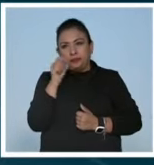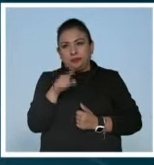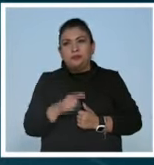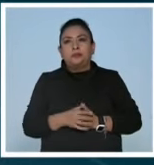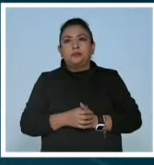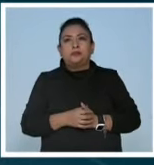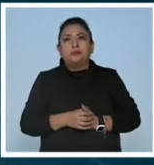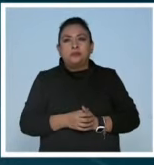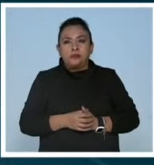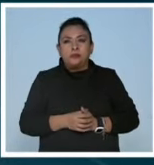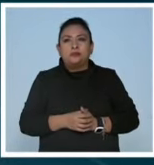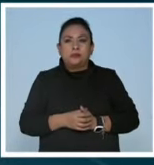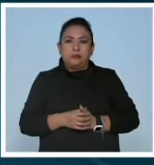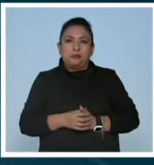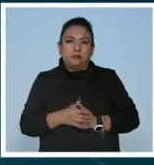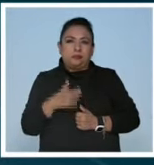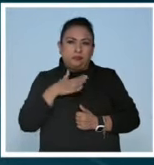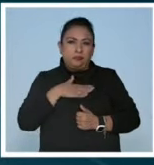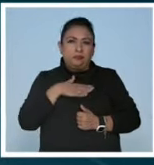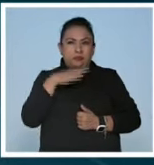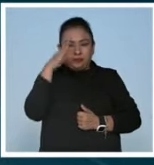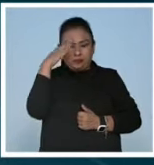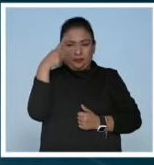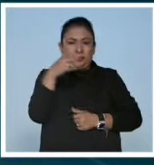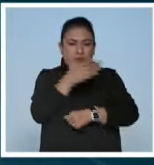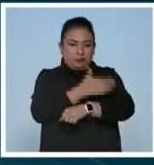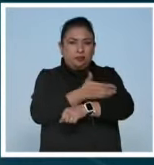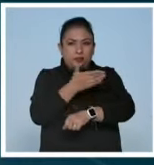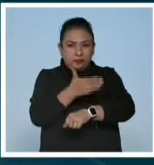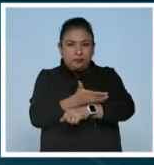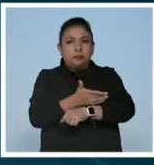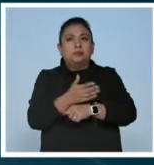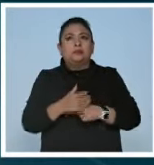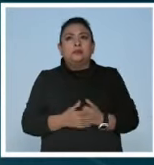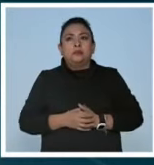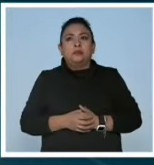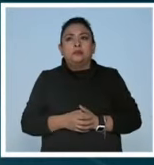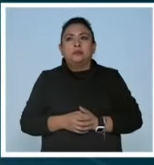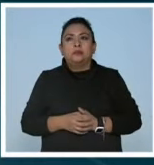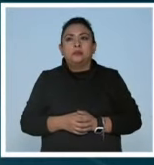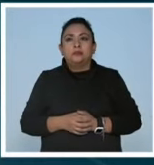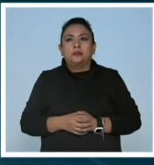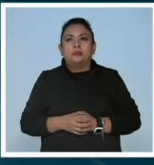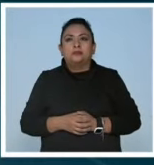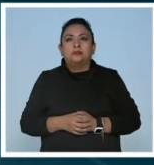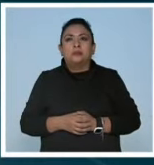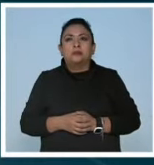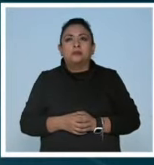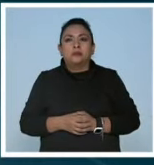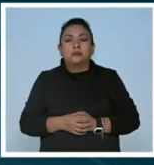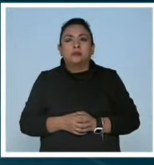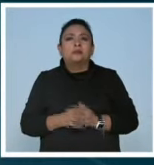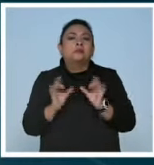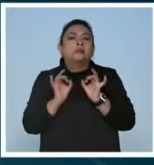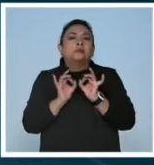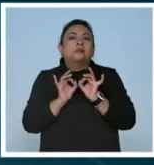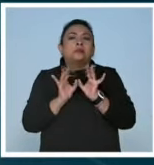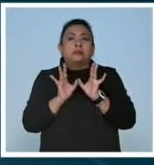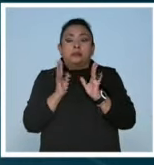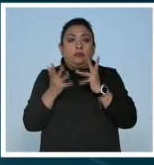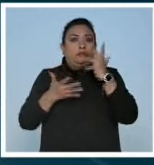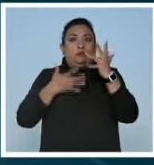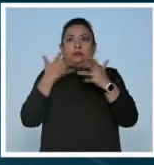que me parece que por parte, sobre todo, de tus compañeros, fue de pronto motivo, digamos, de un tanto de